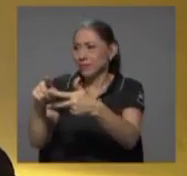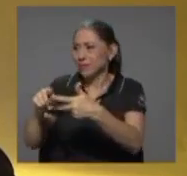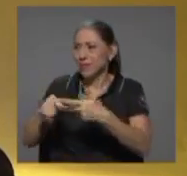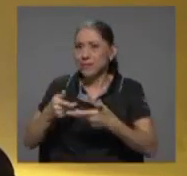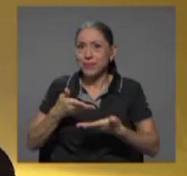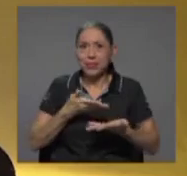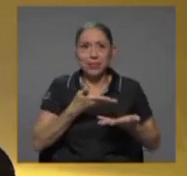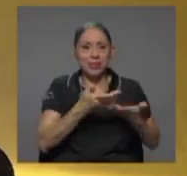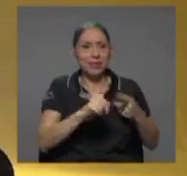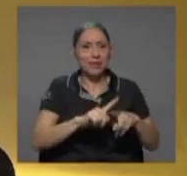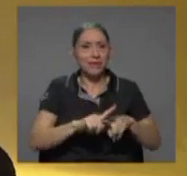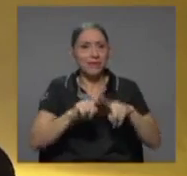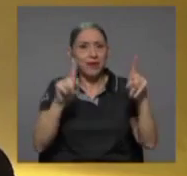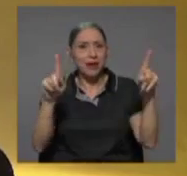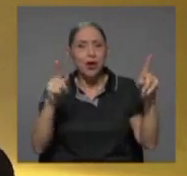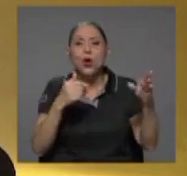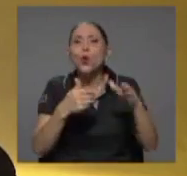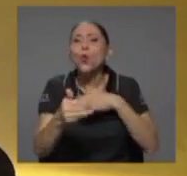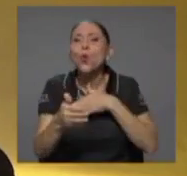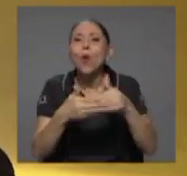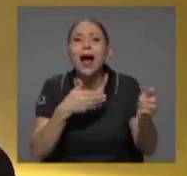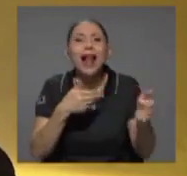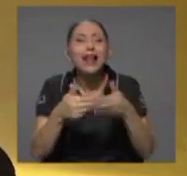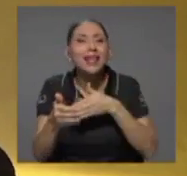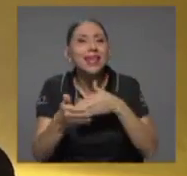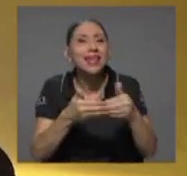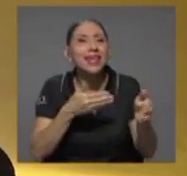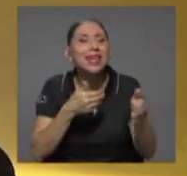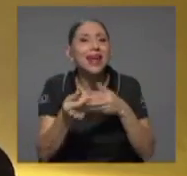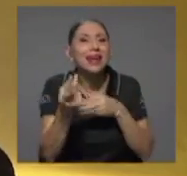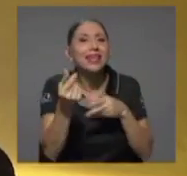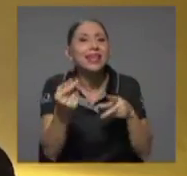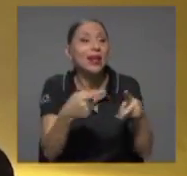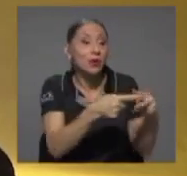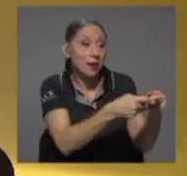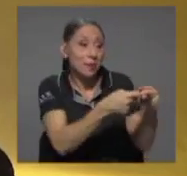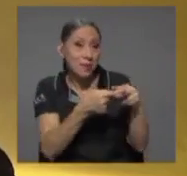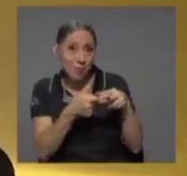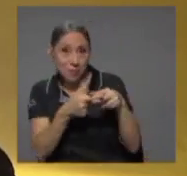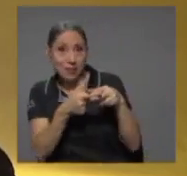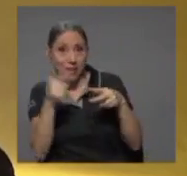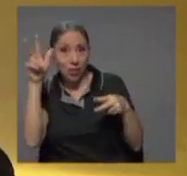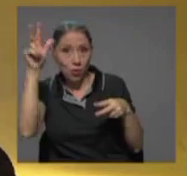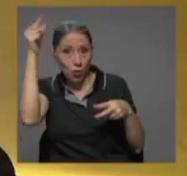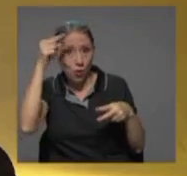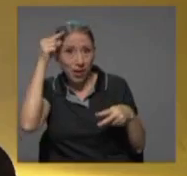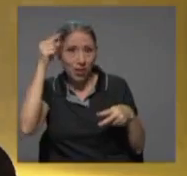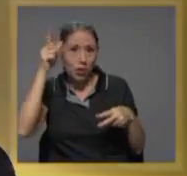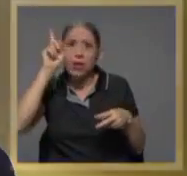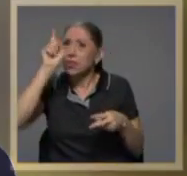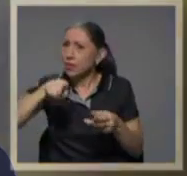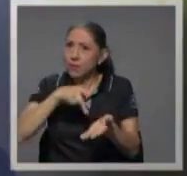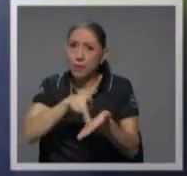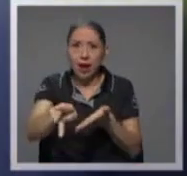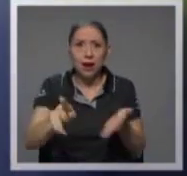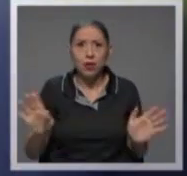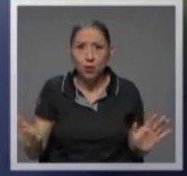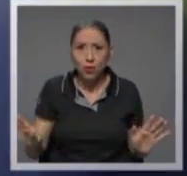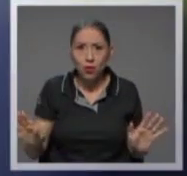cualquier endeudamiento adicional del gobierno, externo o interno, hay que pagarlo. Corríjame,